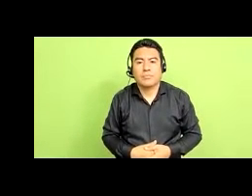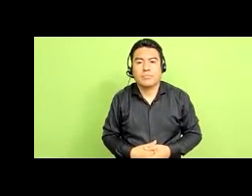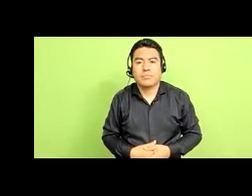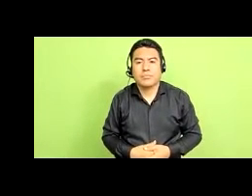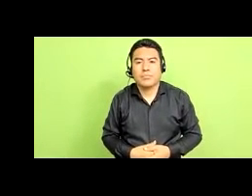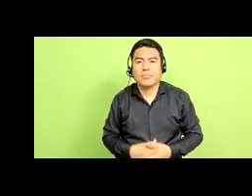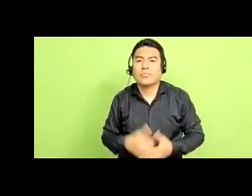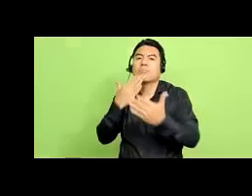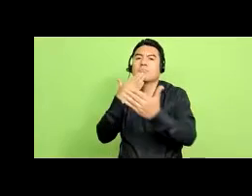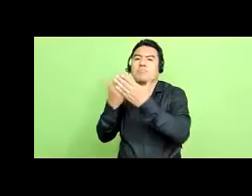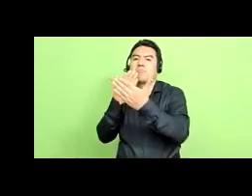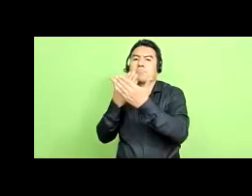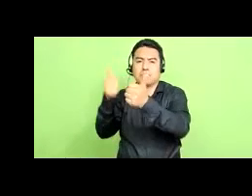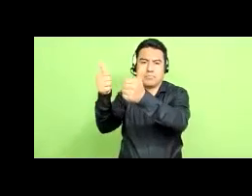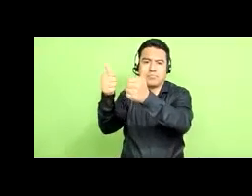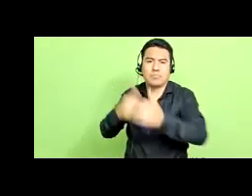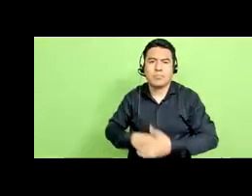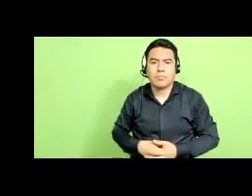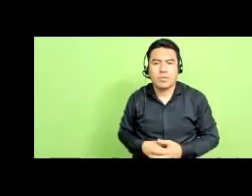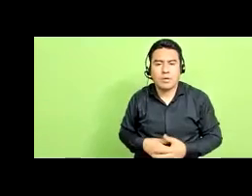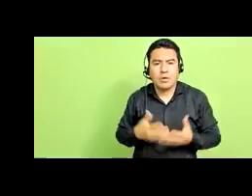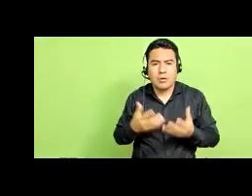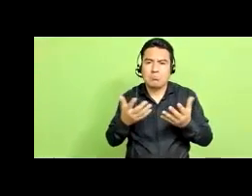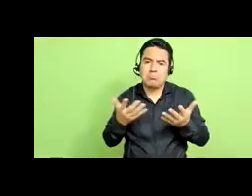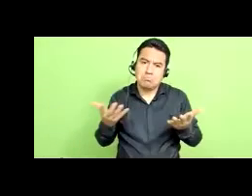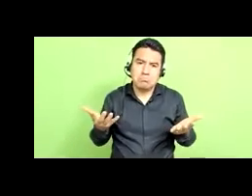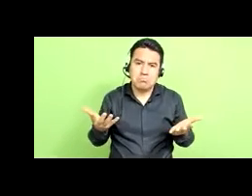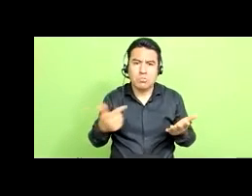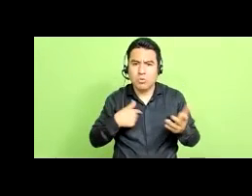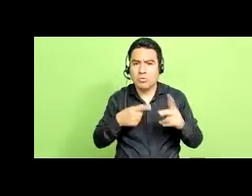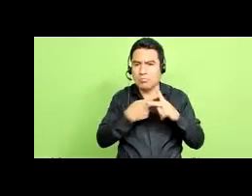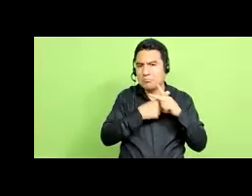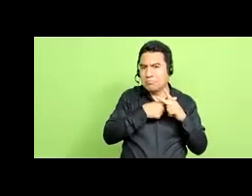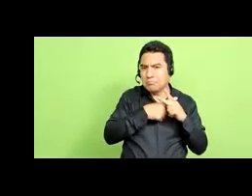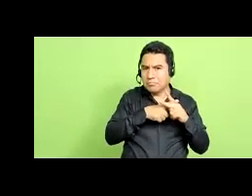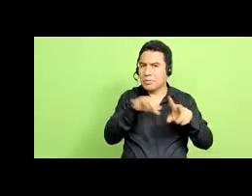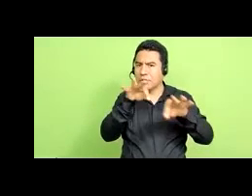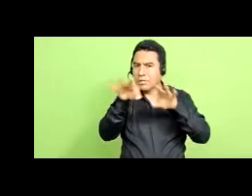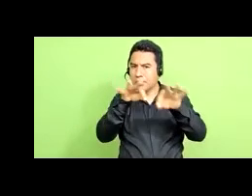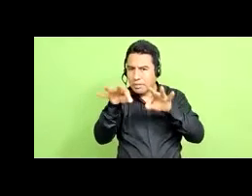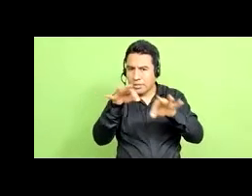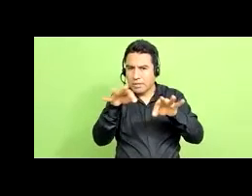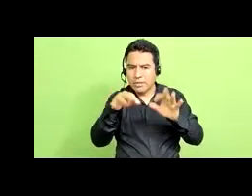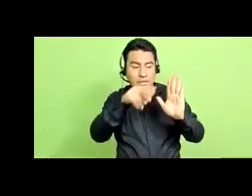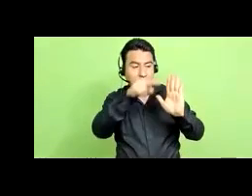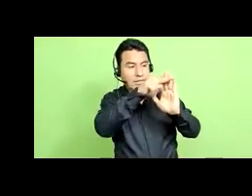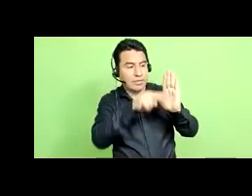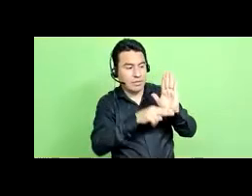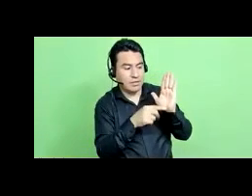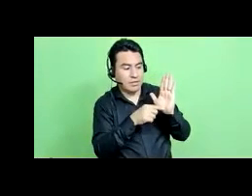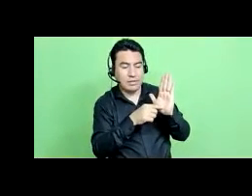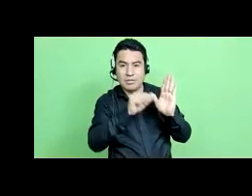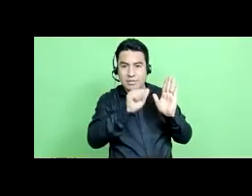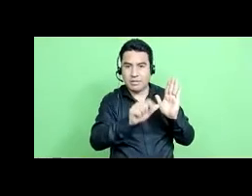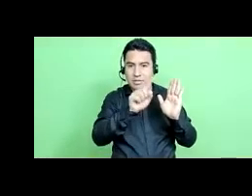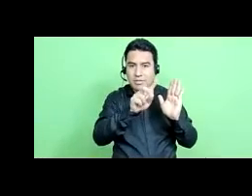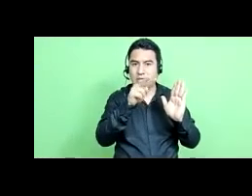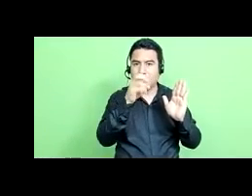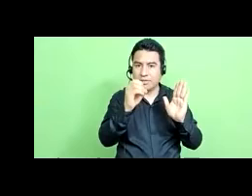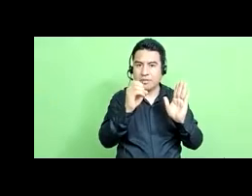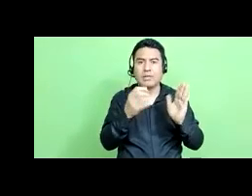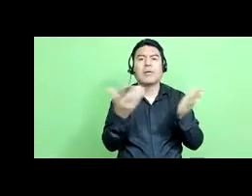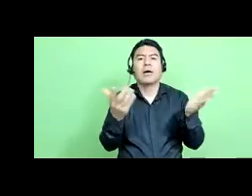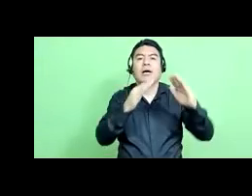las empresas bueno como les comenté al inicio este espacio o la modificación de esta norma donde se ha aplicado en